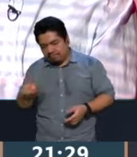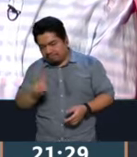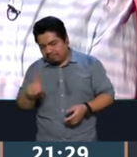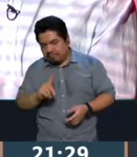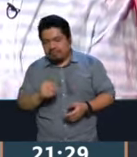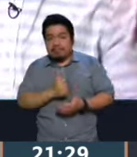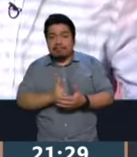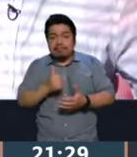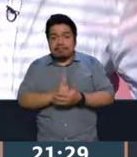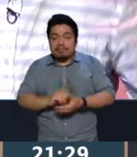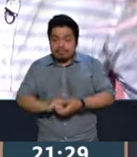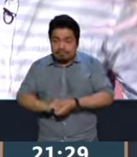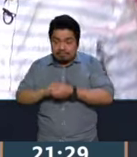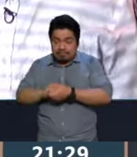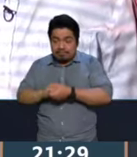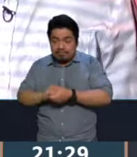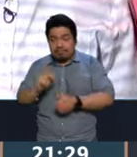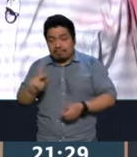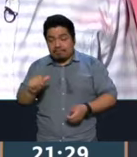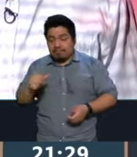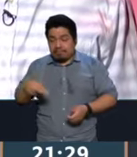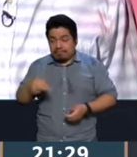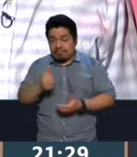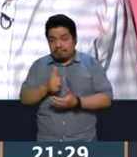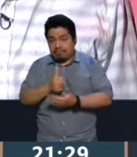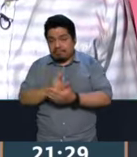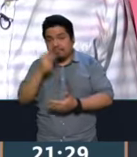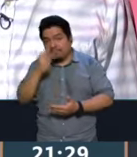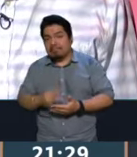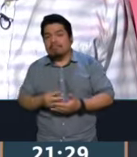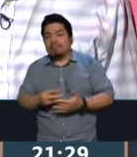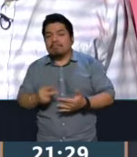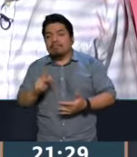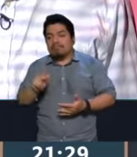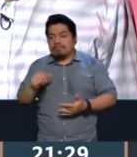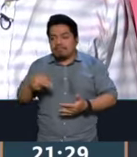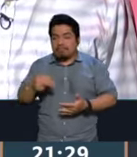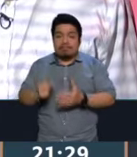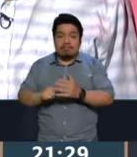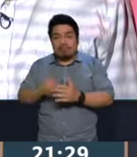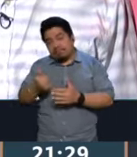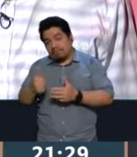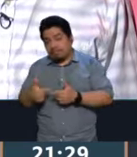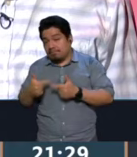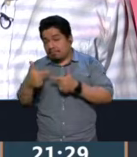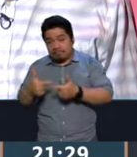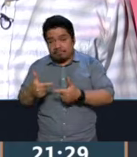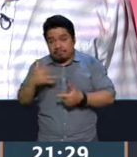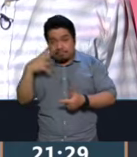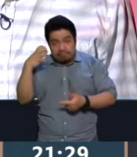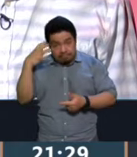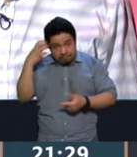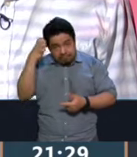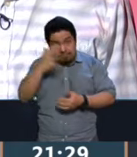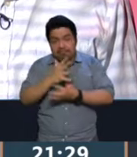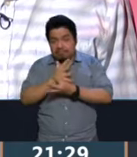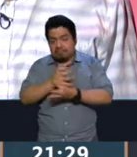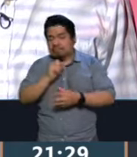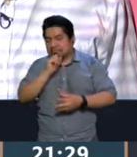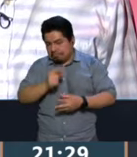Vamos en una alianza, y particularmente el PAN de la Ciudad de México es un PAN ya de otra generación. Santiago Taboada lo ha dicho muchas veces, lo ha hecho